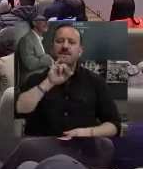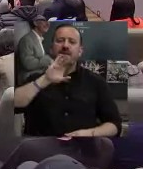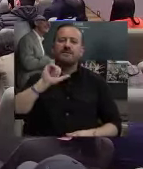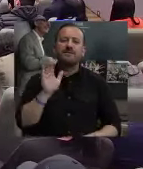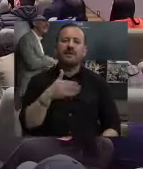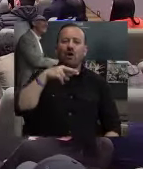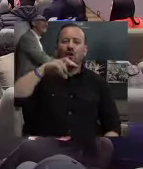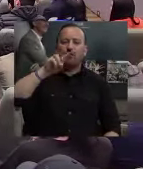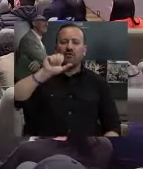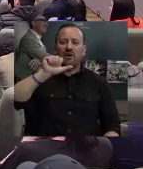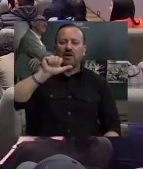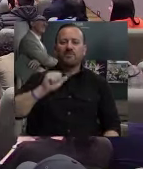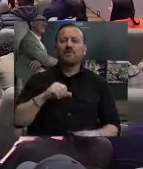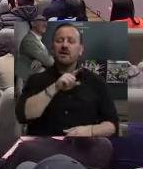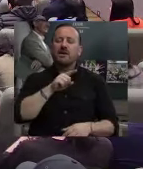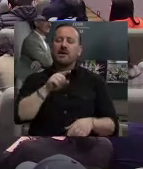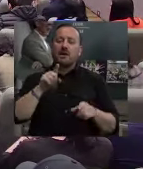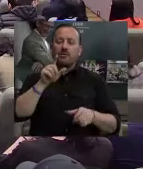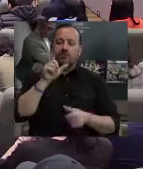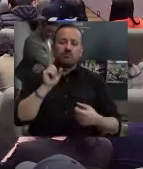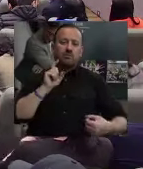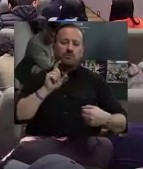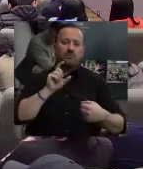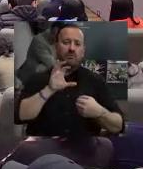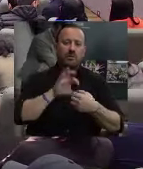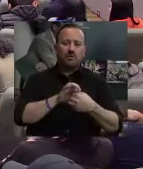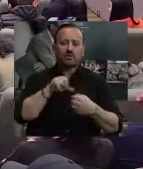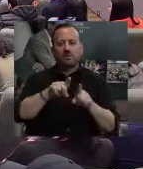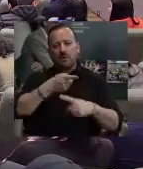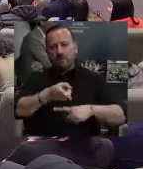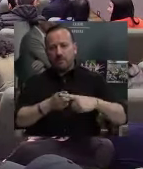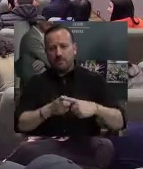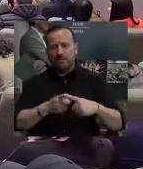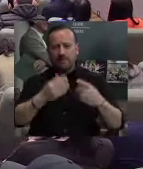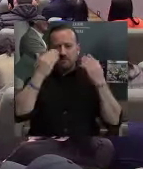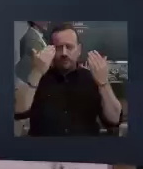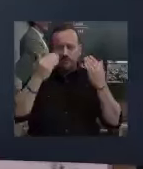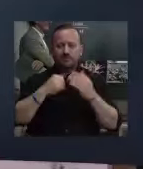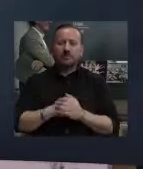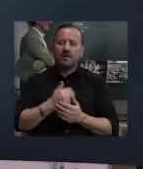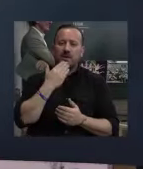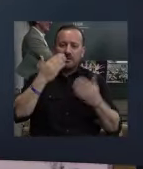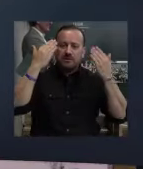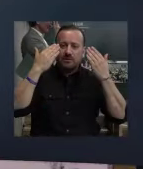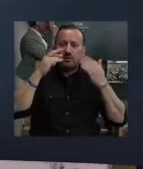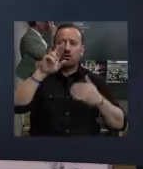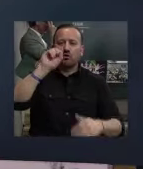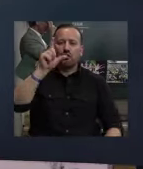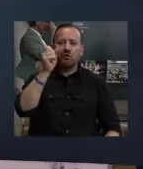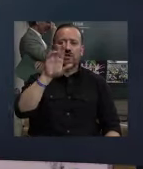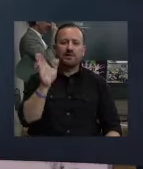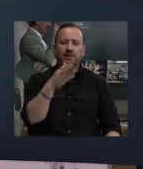via vicerrectora de estudiantes y vinculación con el medio también saludamos al Señor Roger